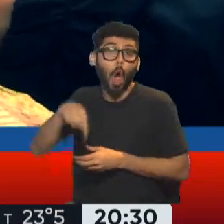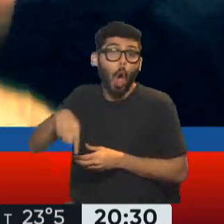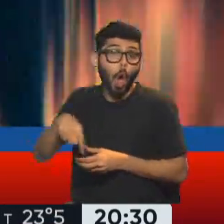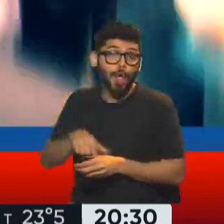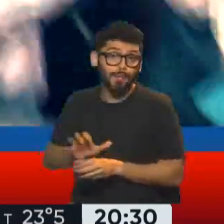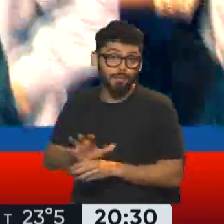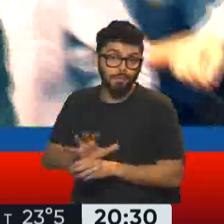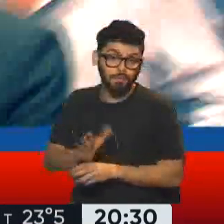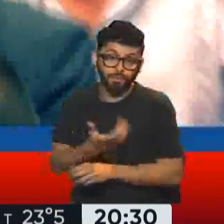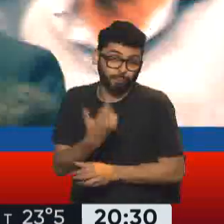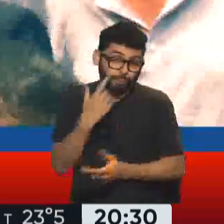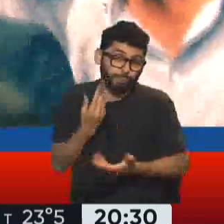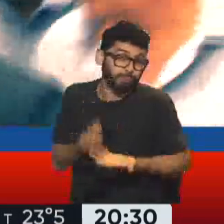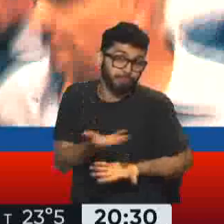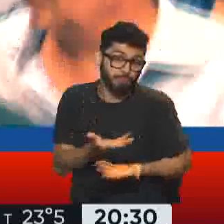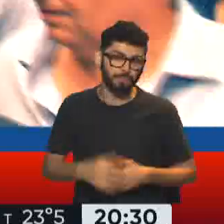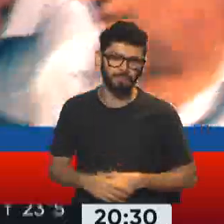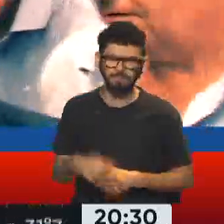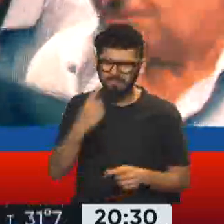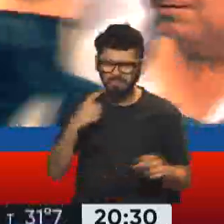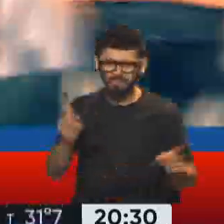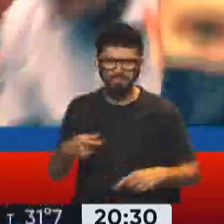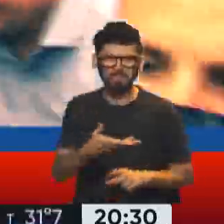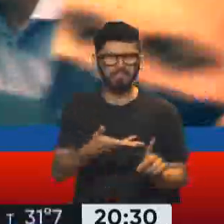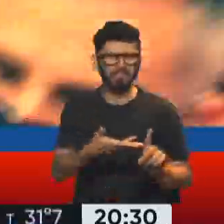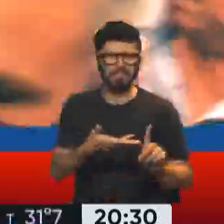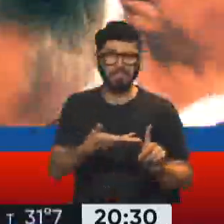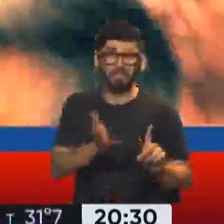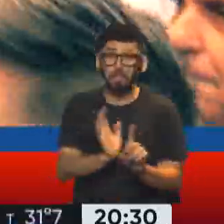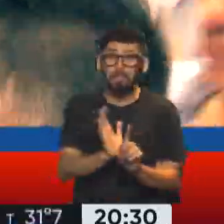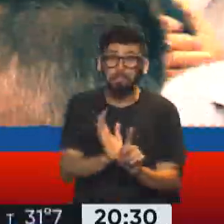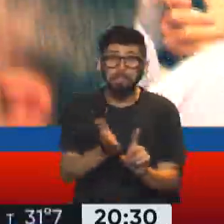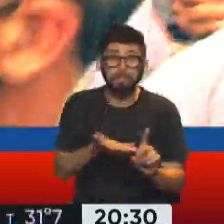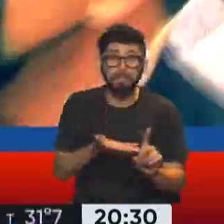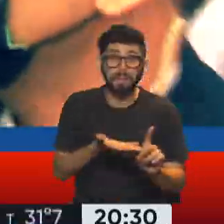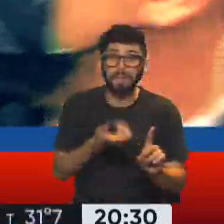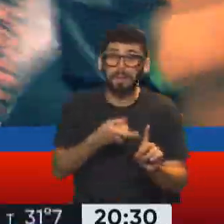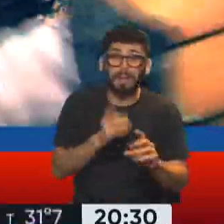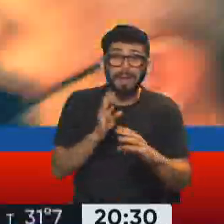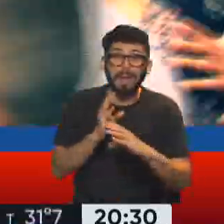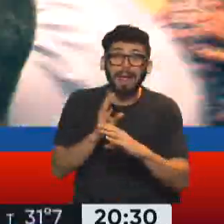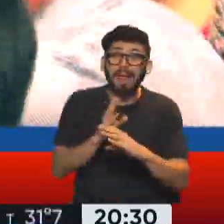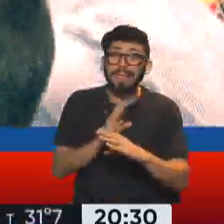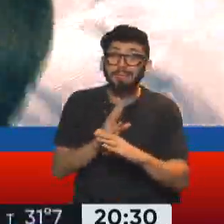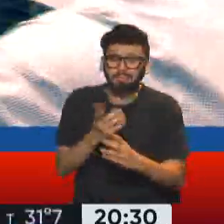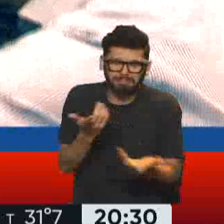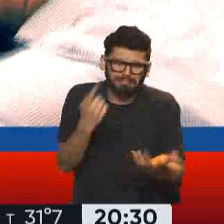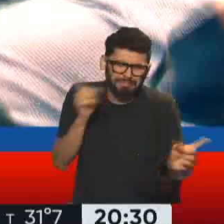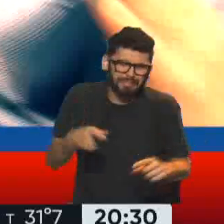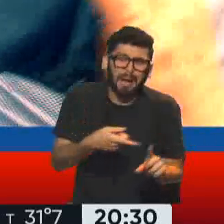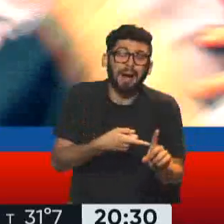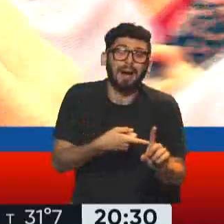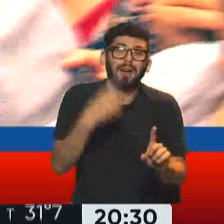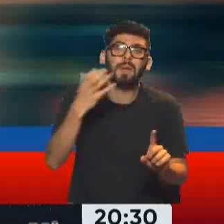muchos en el gobierno. Es tan disparatado que pueda estar ocupándose de espiar. Me hace acordar a cuando también lo habían acusado en